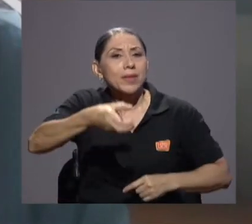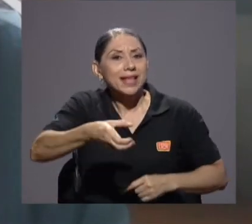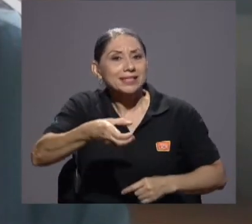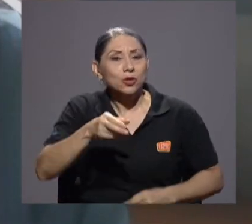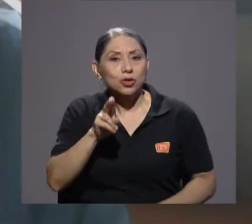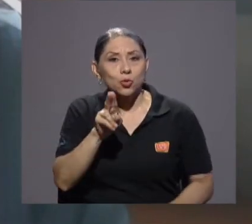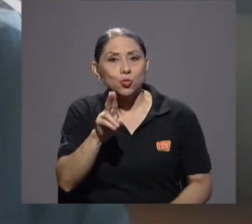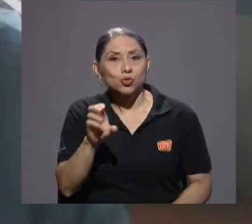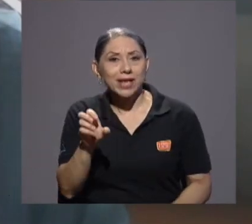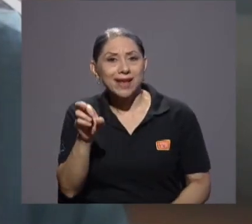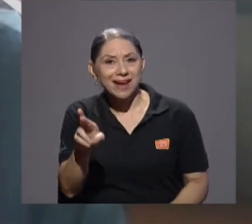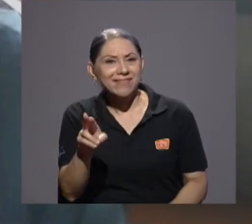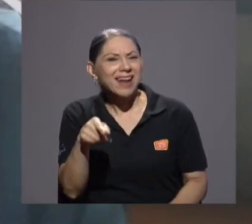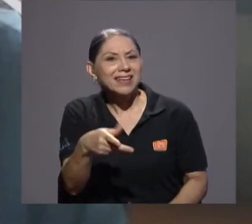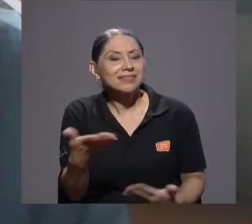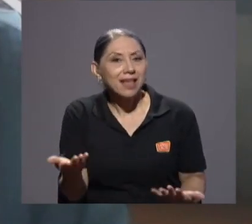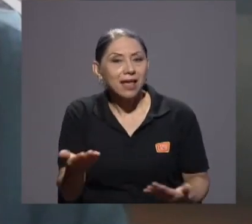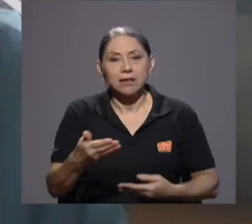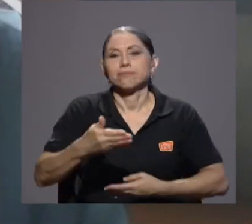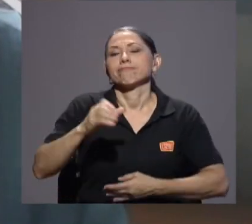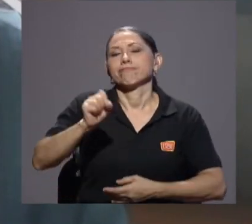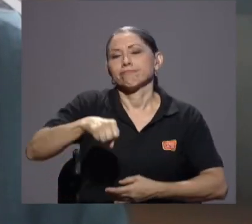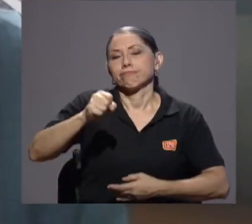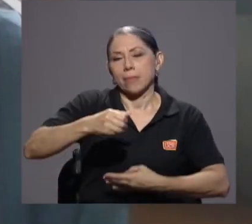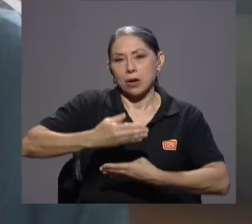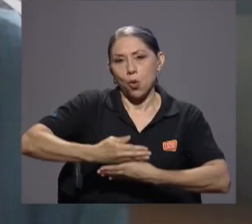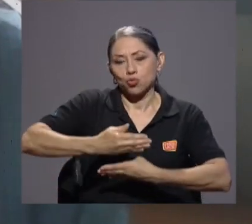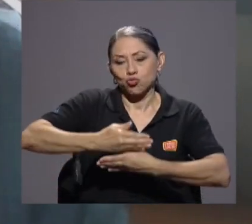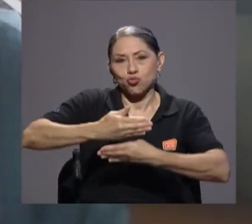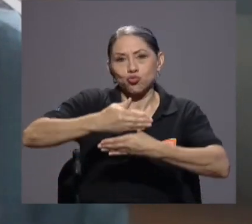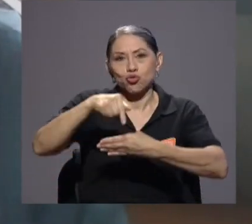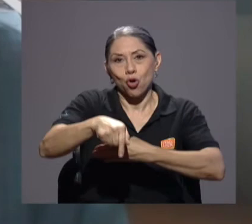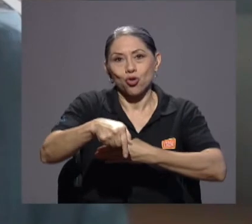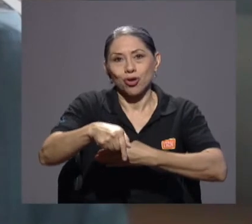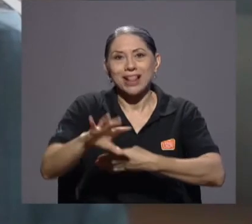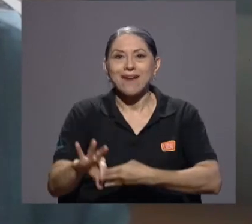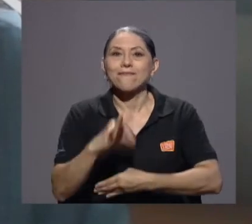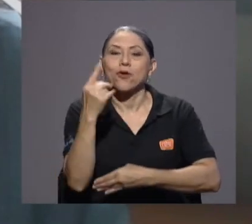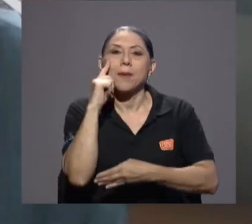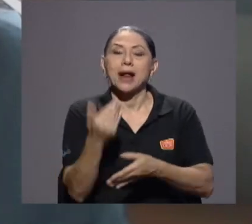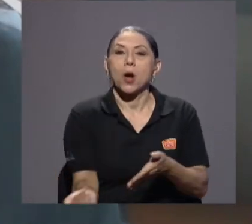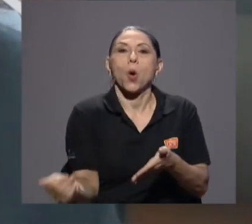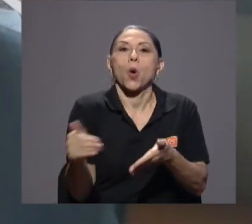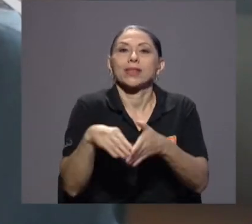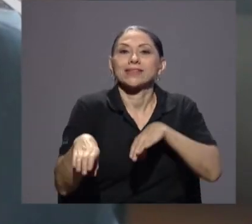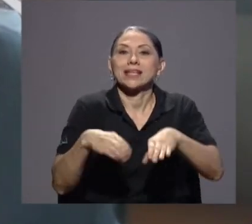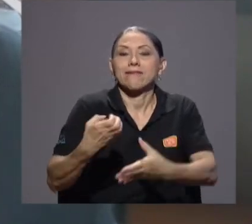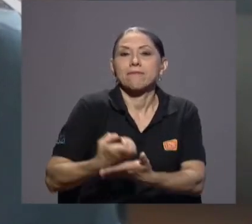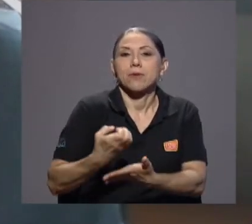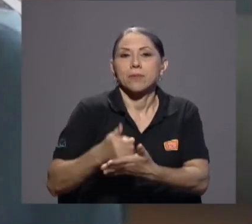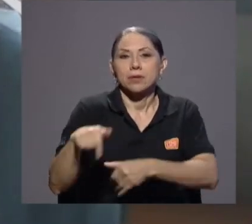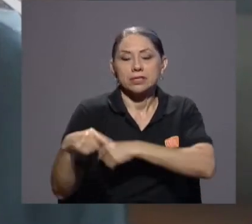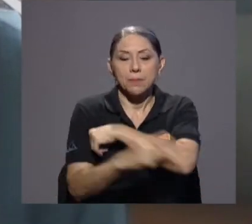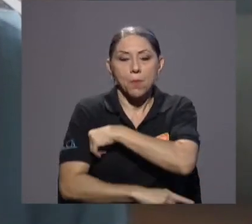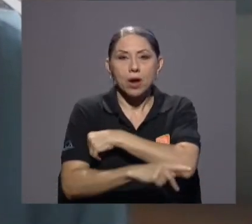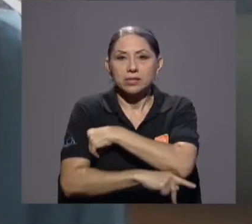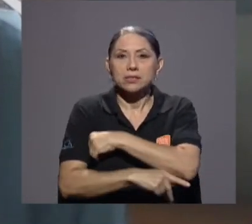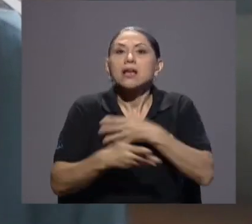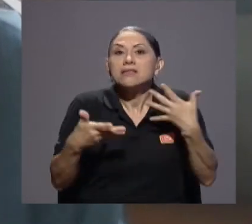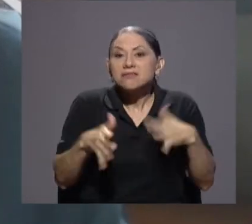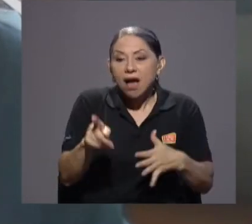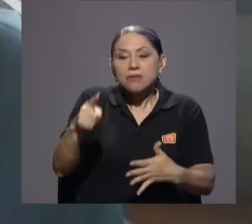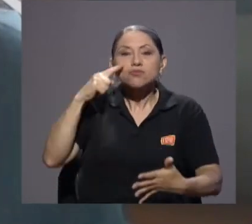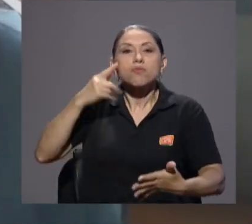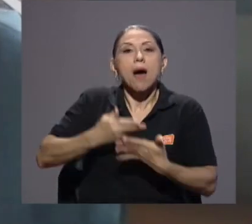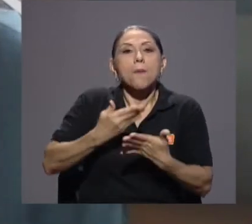la UCR es efectivamente la construcción es la manera de reactivar este país. Y esto está probado ya en crisis